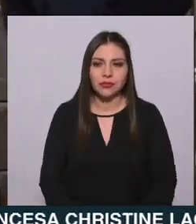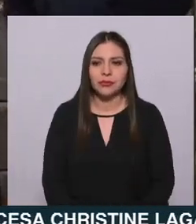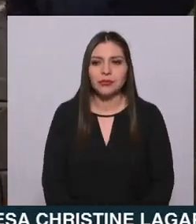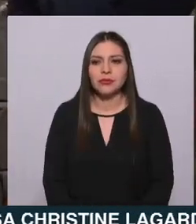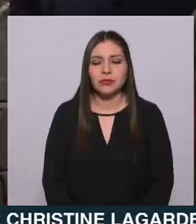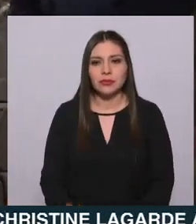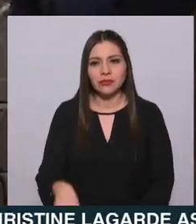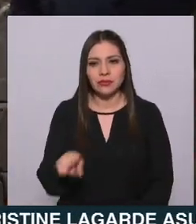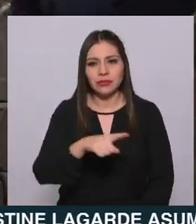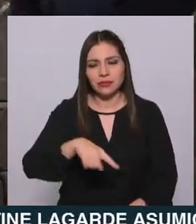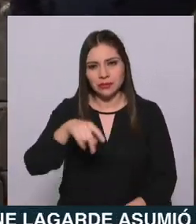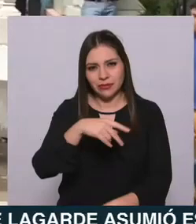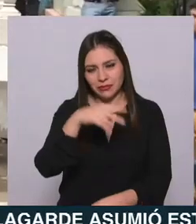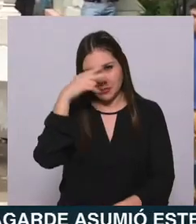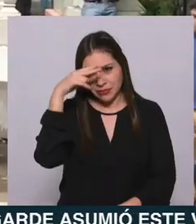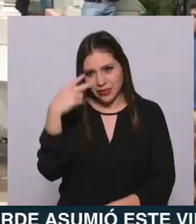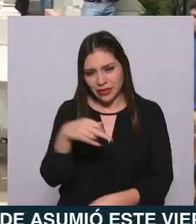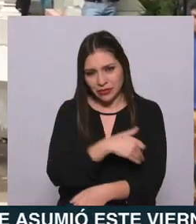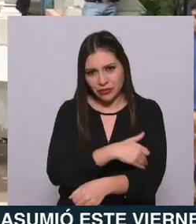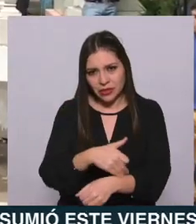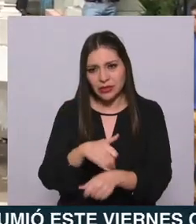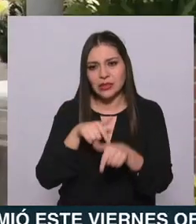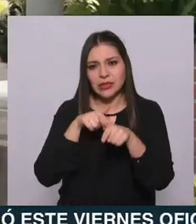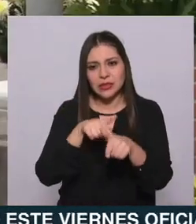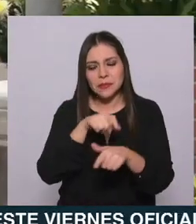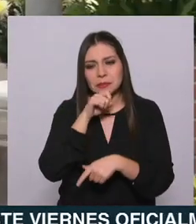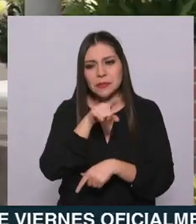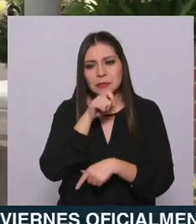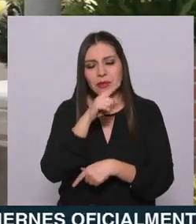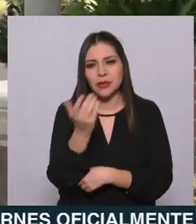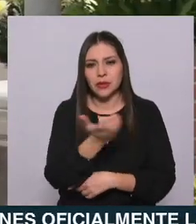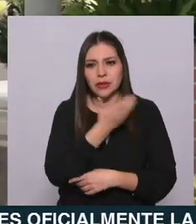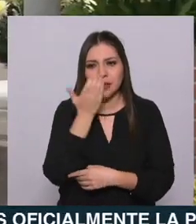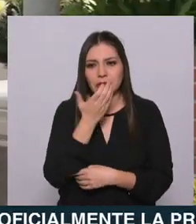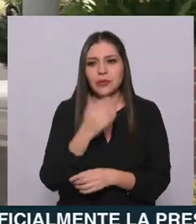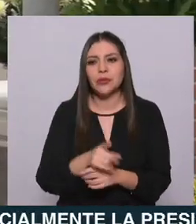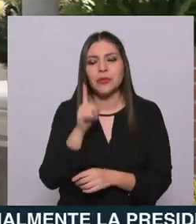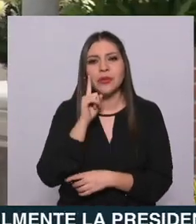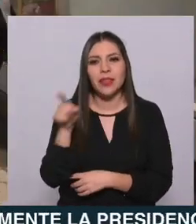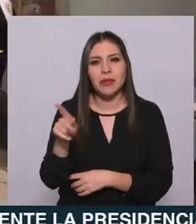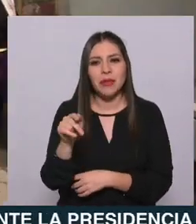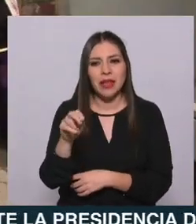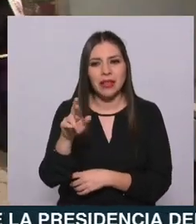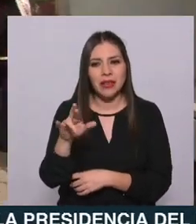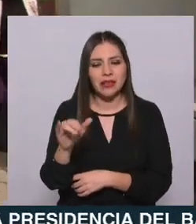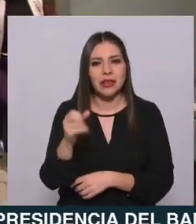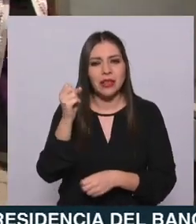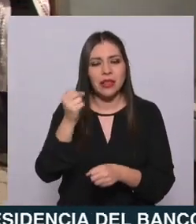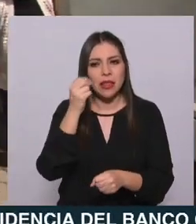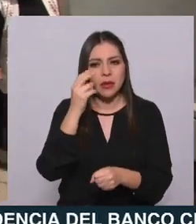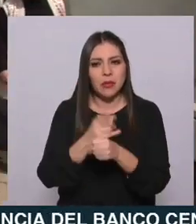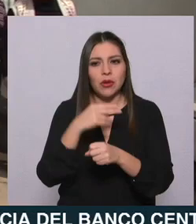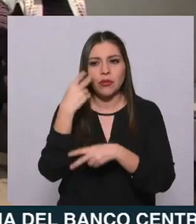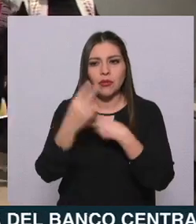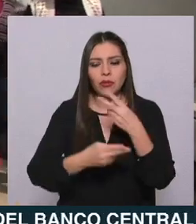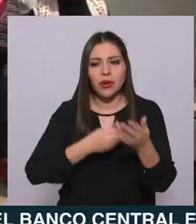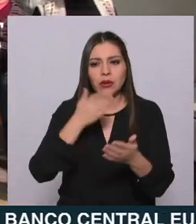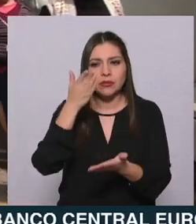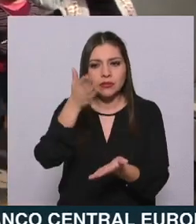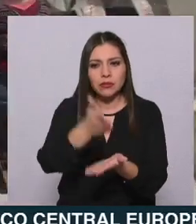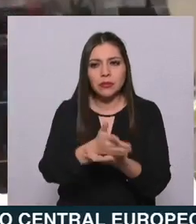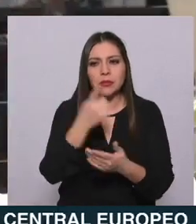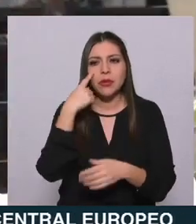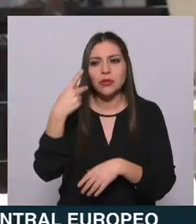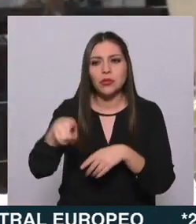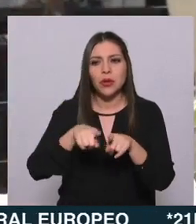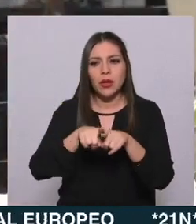mexicanas mantienen la tradición. Patricia Flores, desde muy temprano, también acudió a recordar la memoria de su hermano.